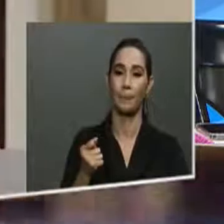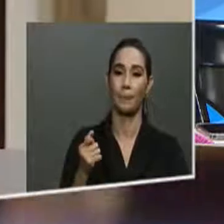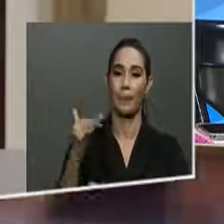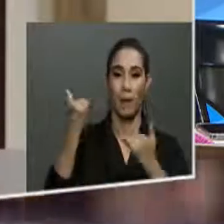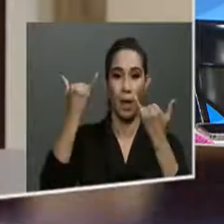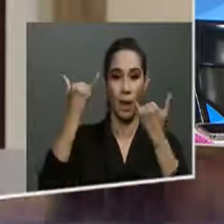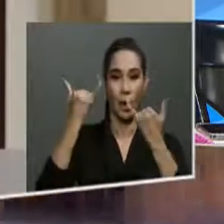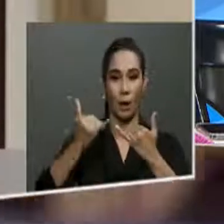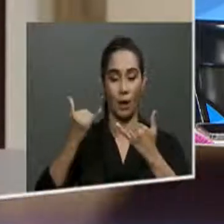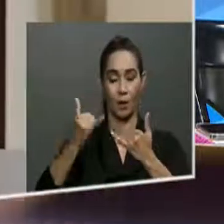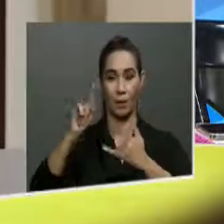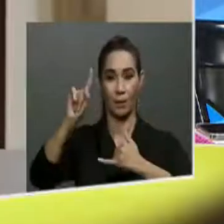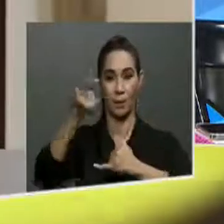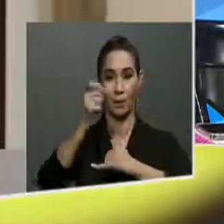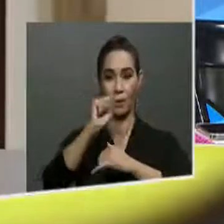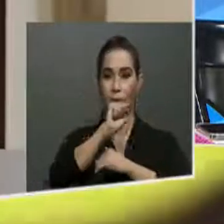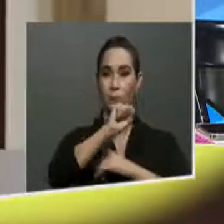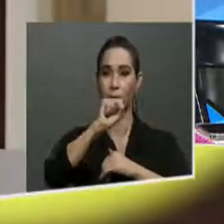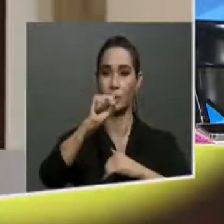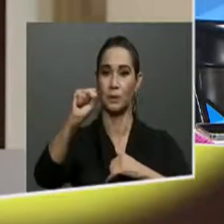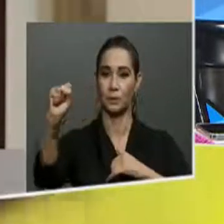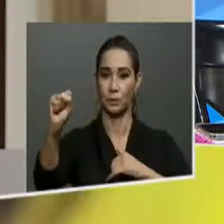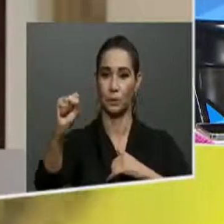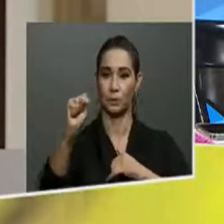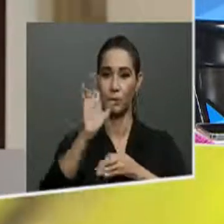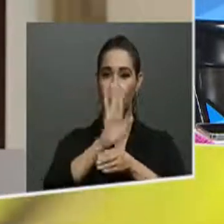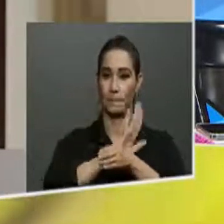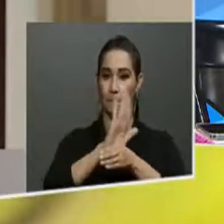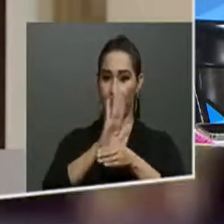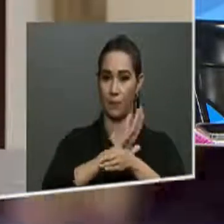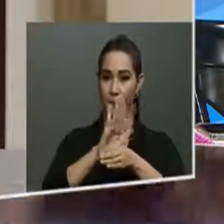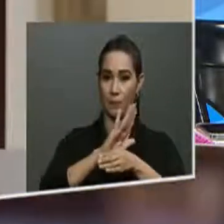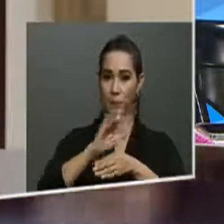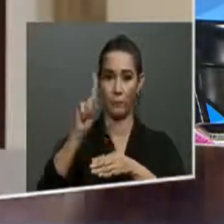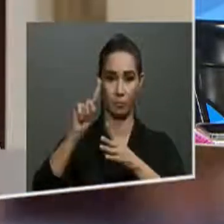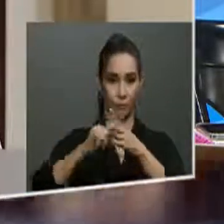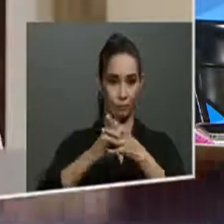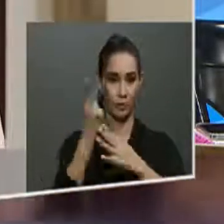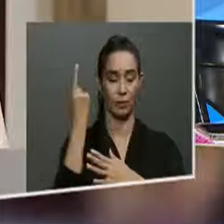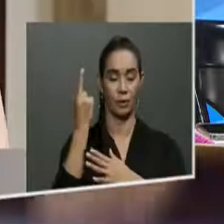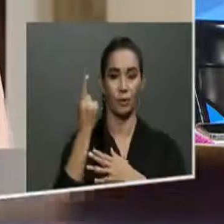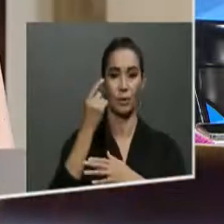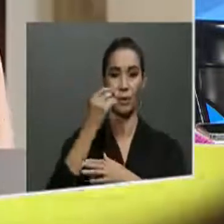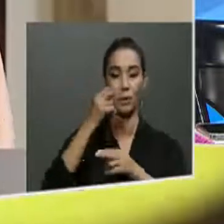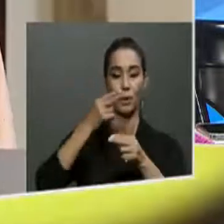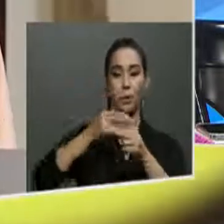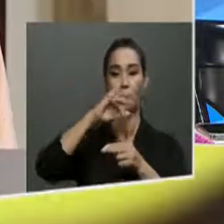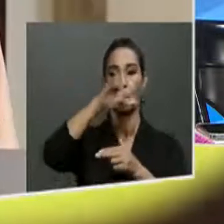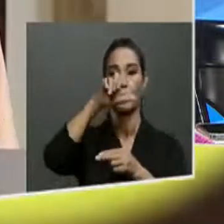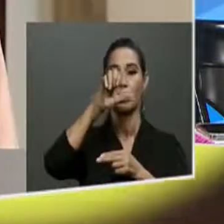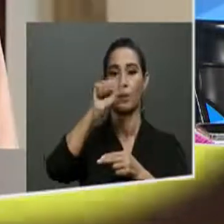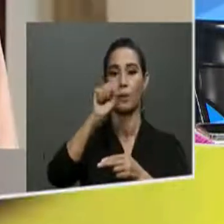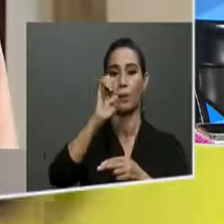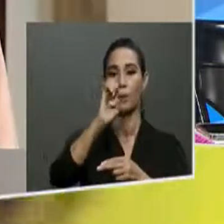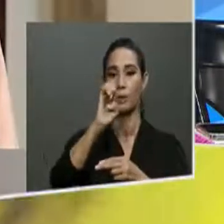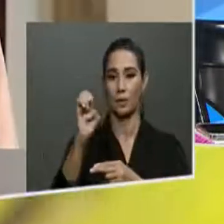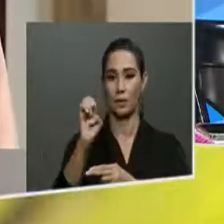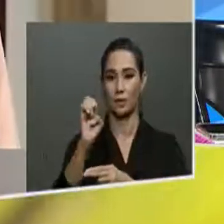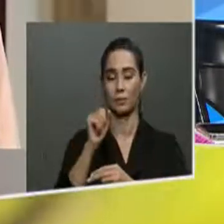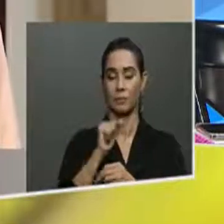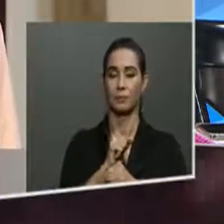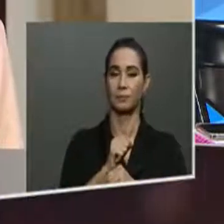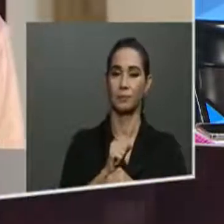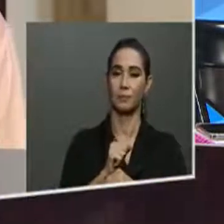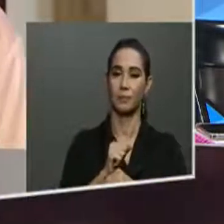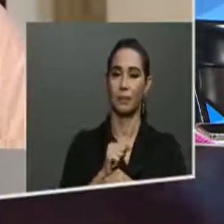manera individual para una sola persona no es mucho pero representa dos mil y pico de millones de pesos que debe erogar el